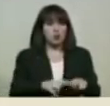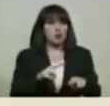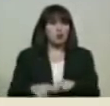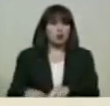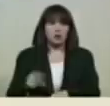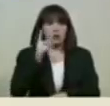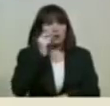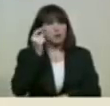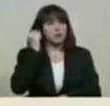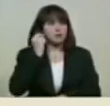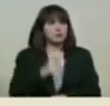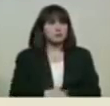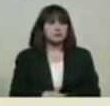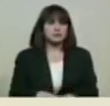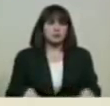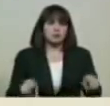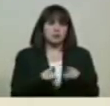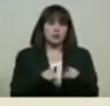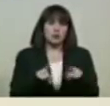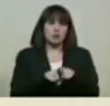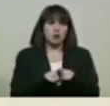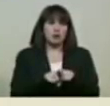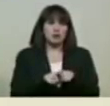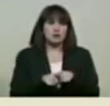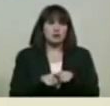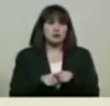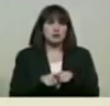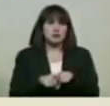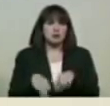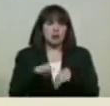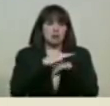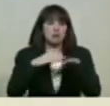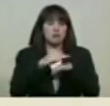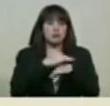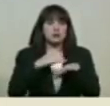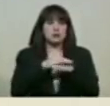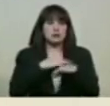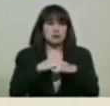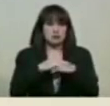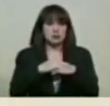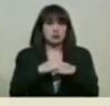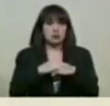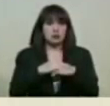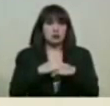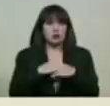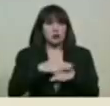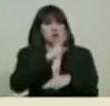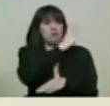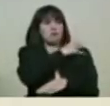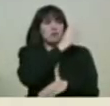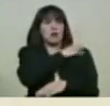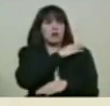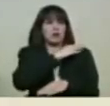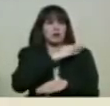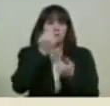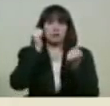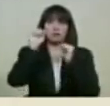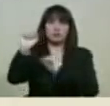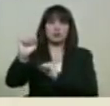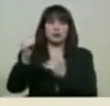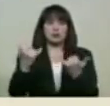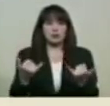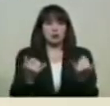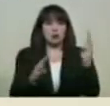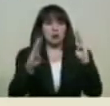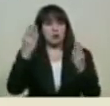nuestras niñas. De igual manera, el ministro, el general en jefe, Padrino López, hizo un balance de la